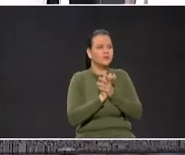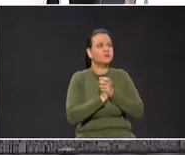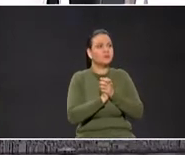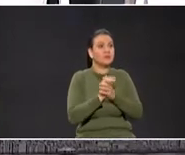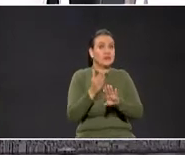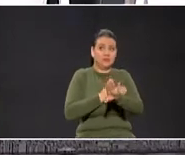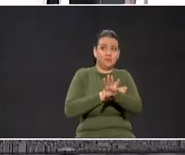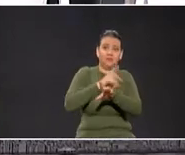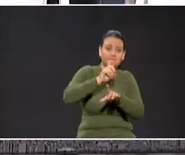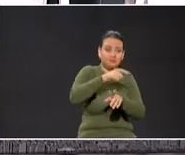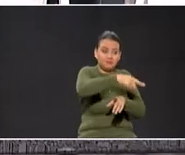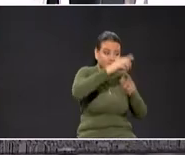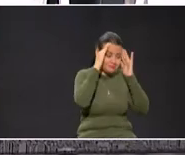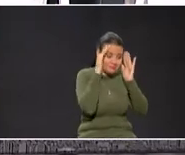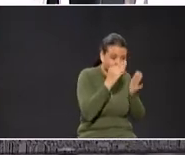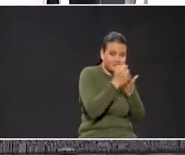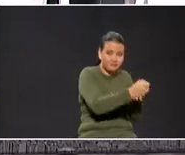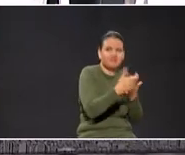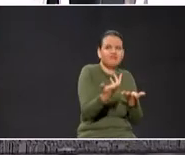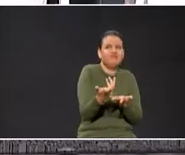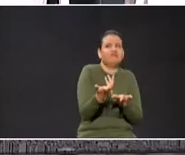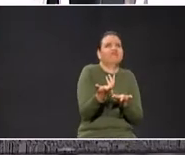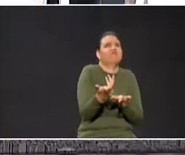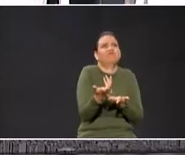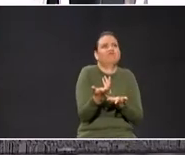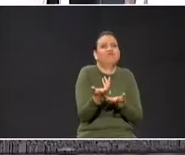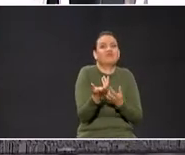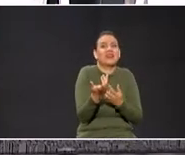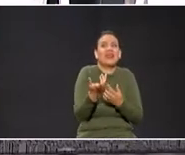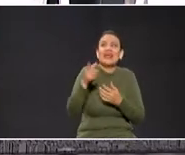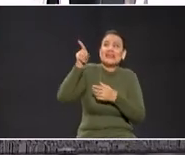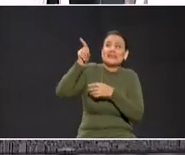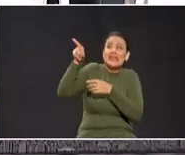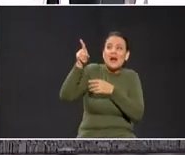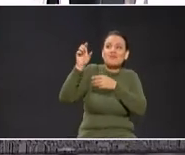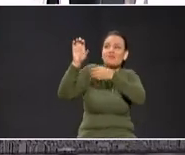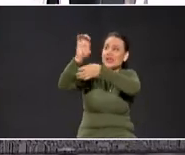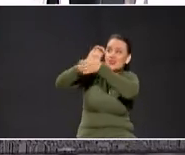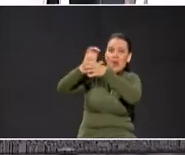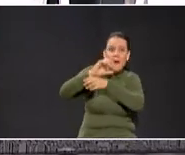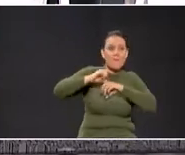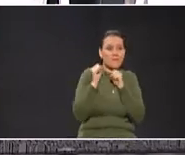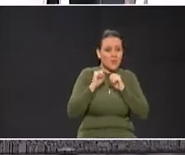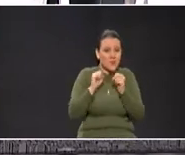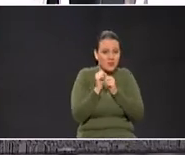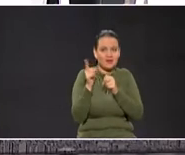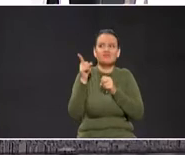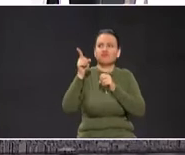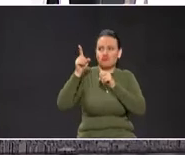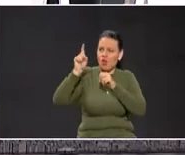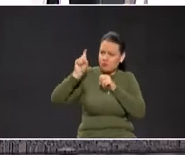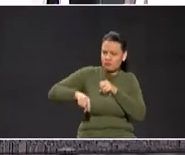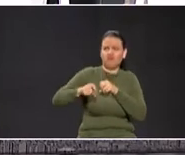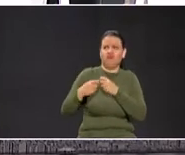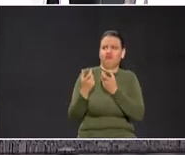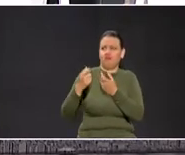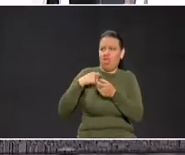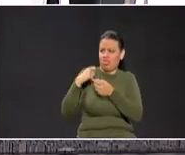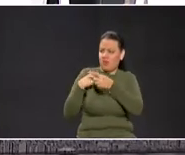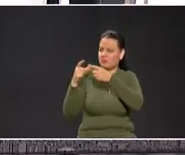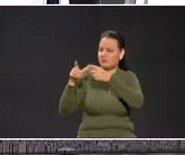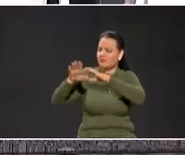apuesta de este calibre poder tener algo así como lo que se tuvo en la ciudad de bogotá que son centros lugares y espacios físicos que hay algunos habilitados en los